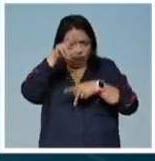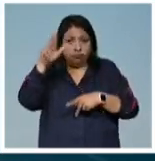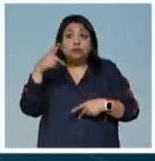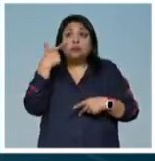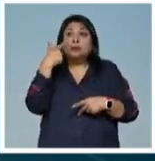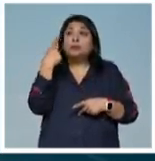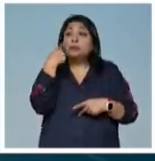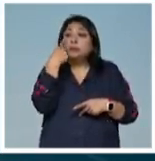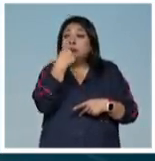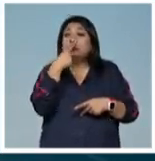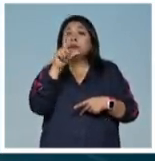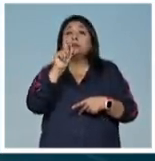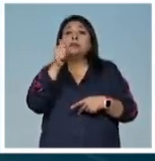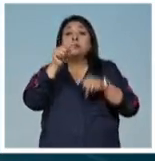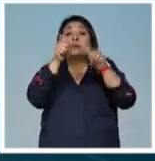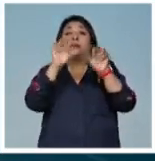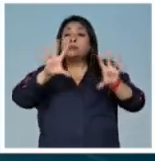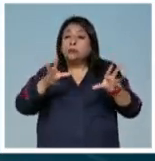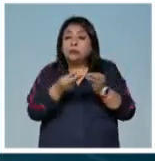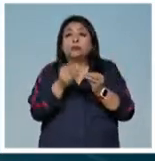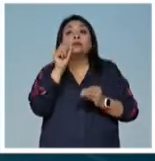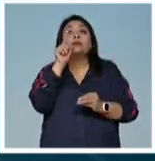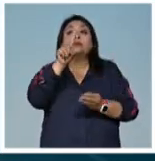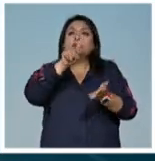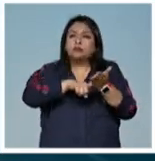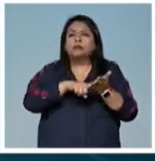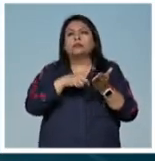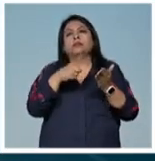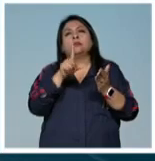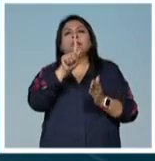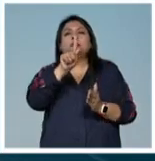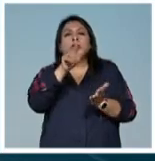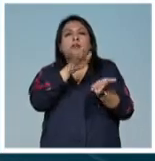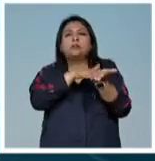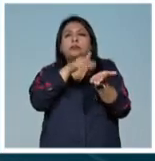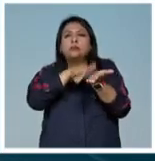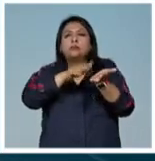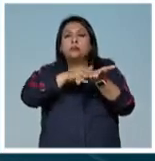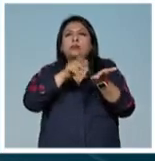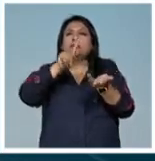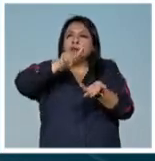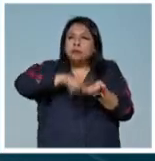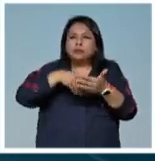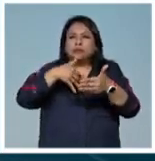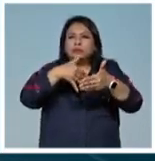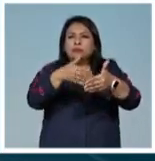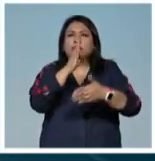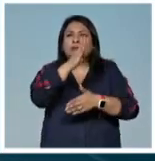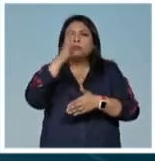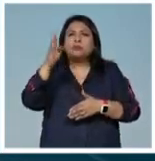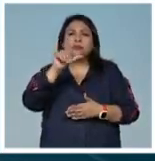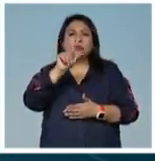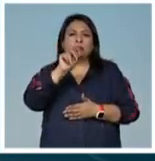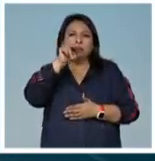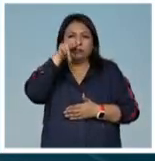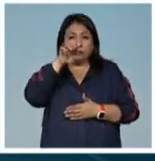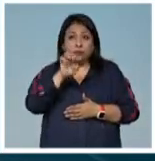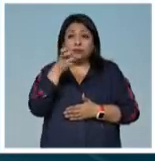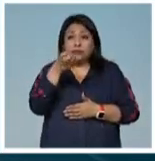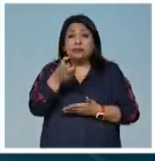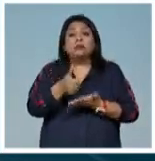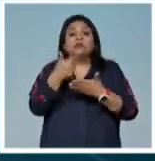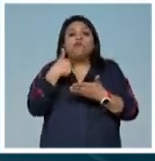mirada de 26 artistas en total, pero también se incluye una colección de 70 documentos que forman parte del archivo de la Biblioteca del Ateneo. Estos